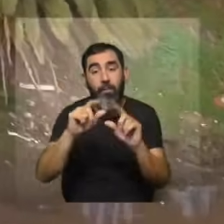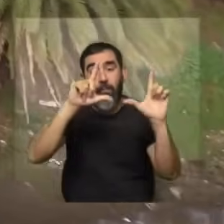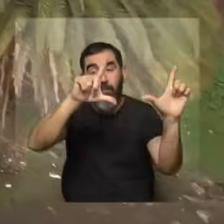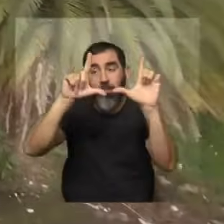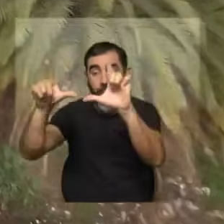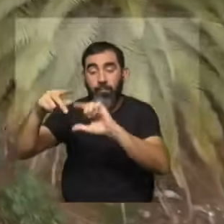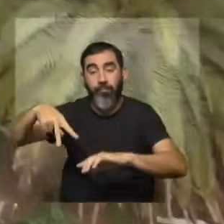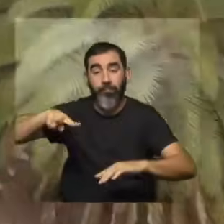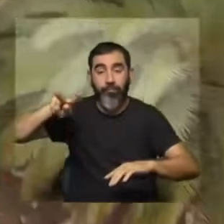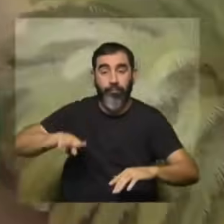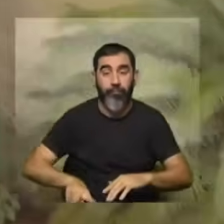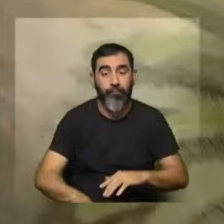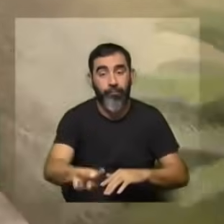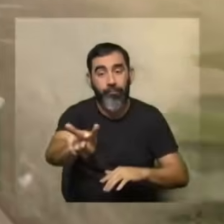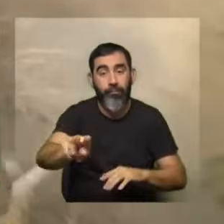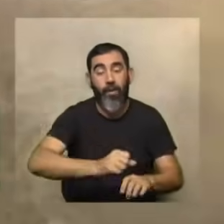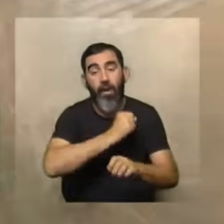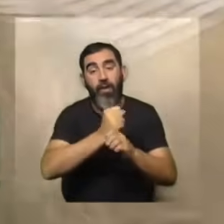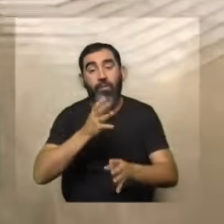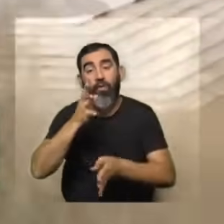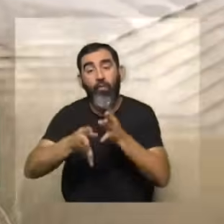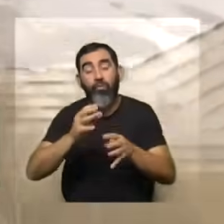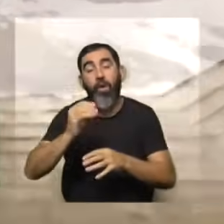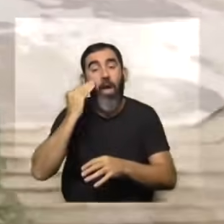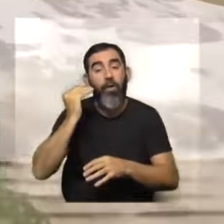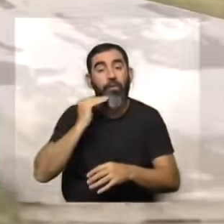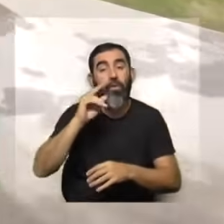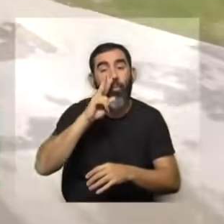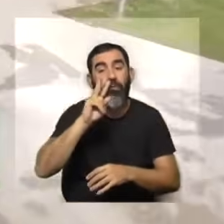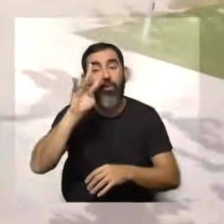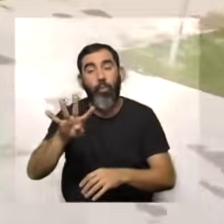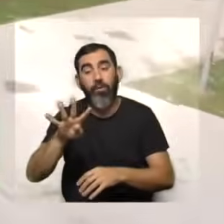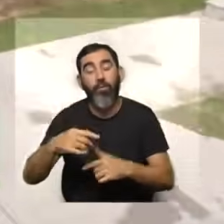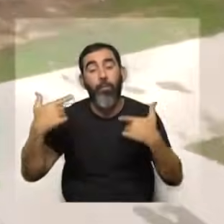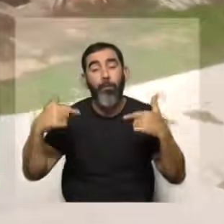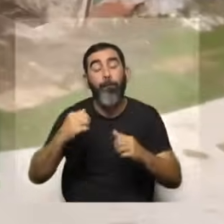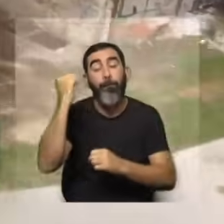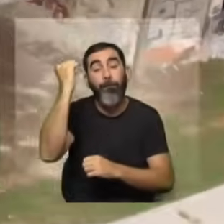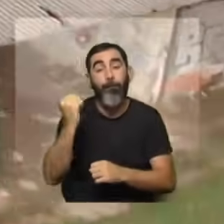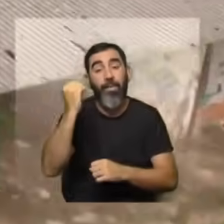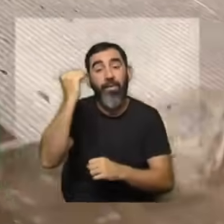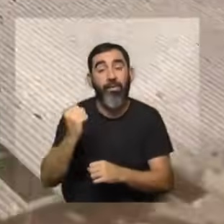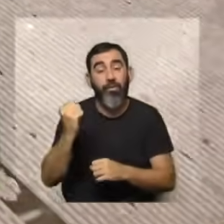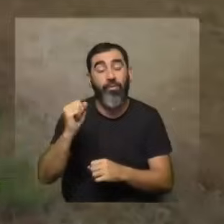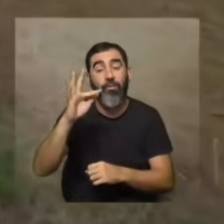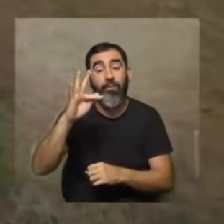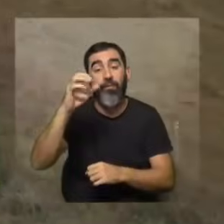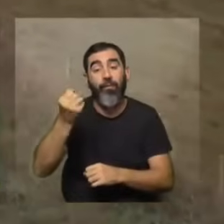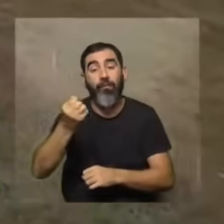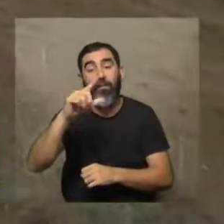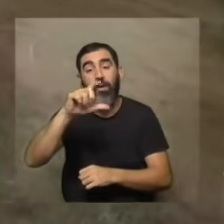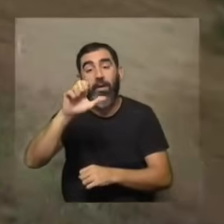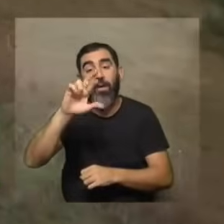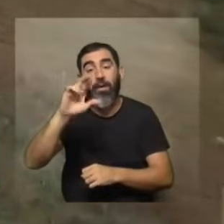señalización en las vías hacia el inicio de la operativa en abril de 2024. El ministro de Transporte, José Luis Falero, dijo que